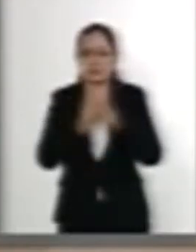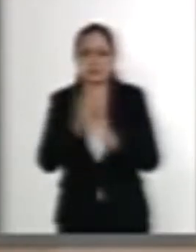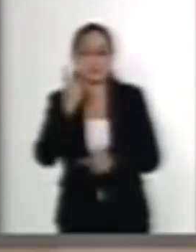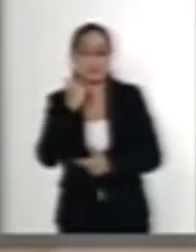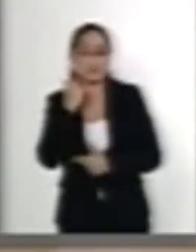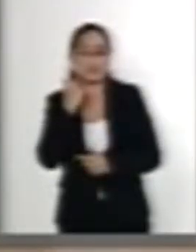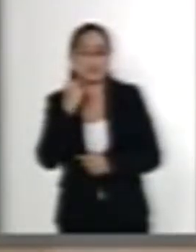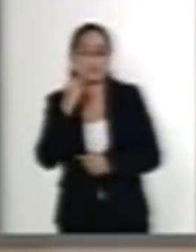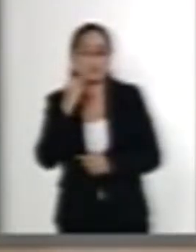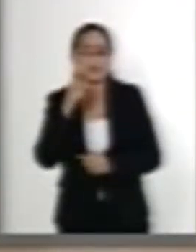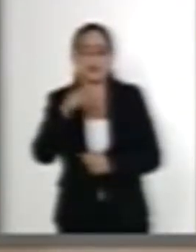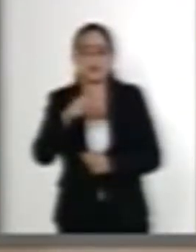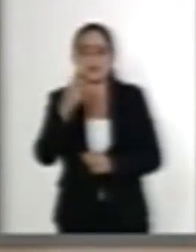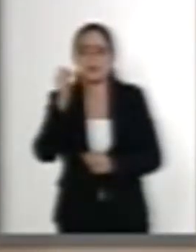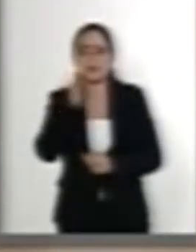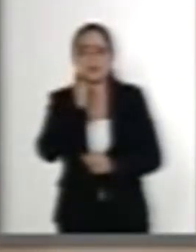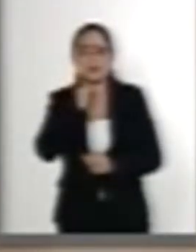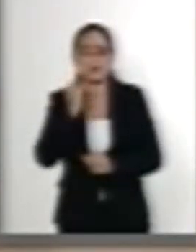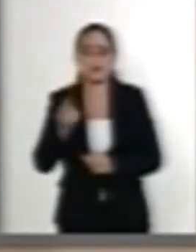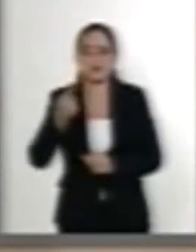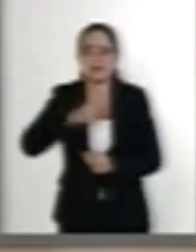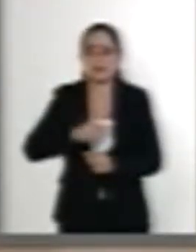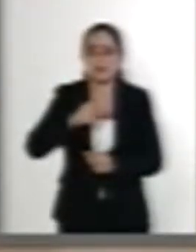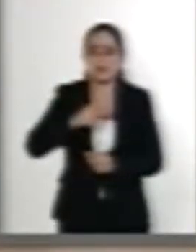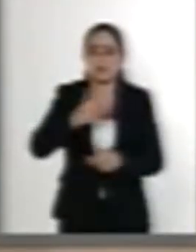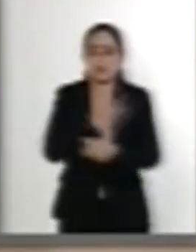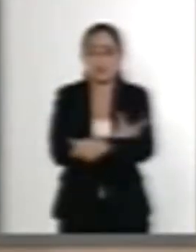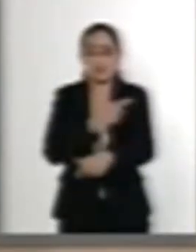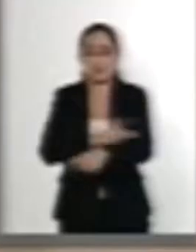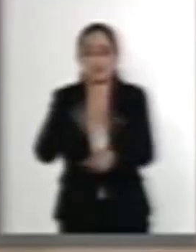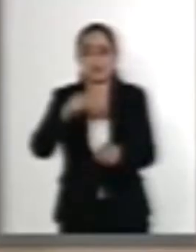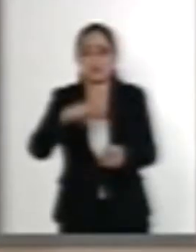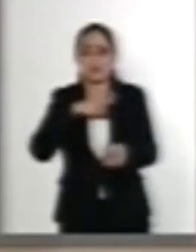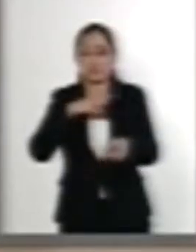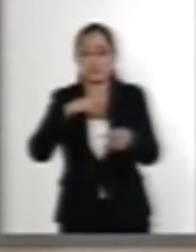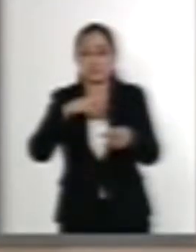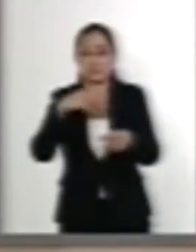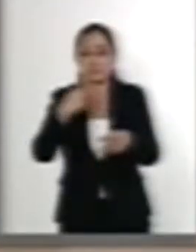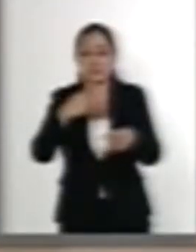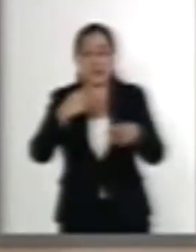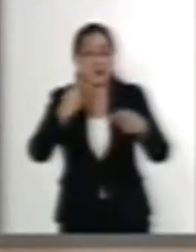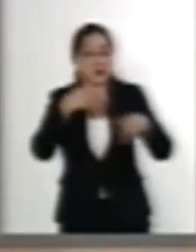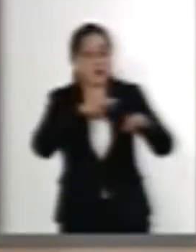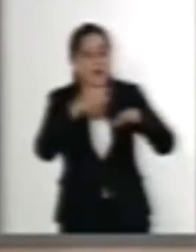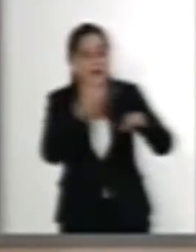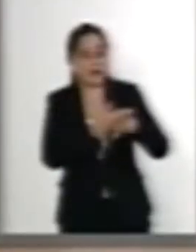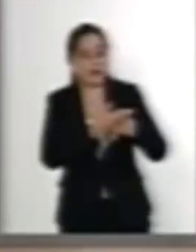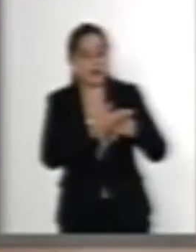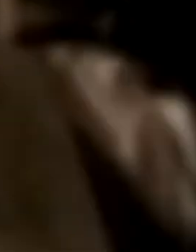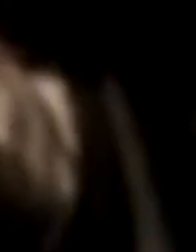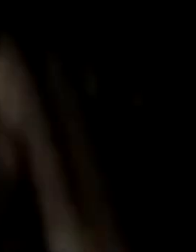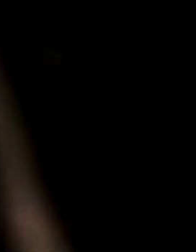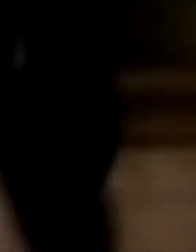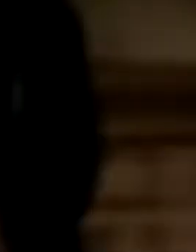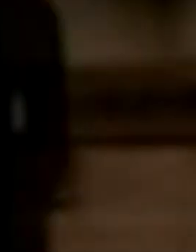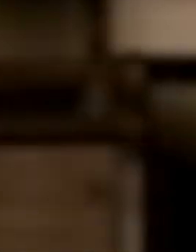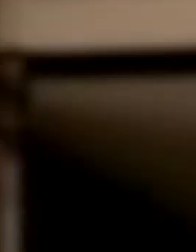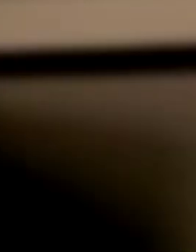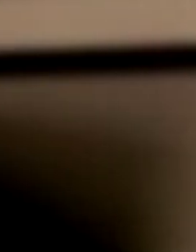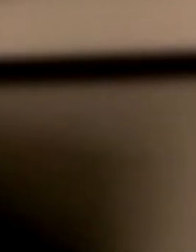parlamentario. Senador, por instrucciones del señor coordinador, se le da de baja a todo su personal. Muchas gracias, coordinador.